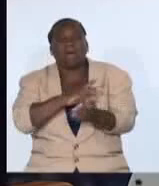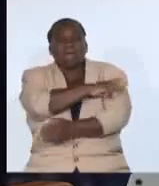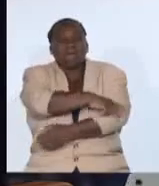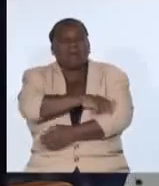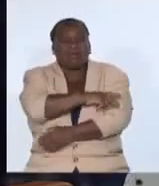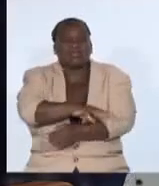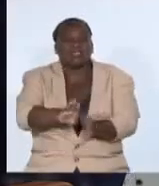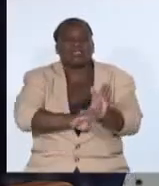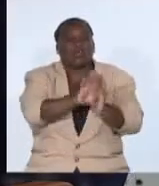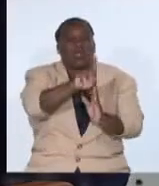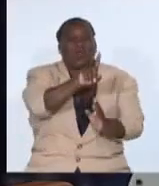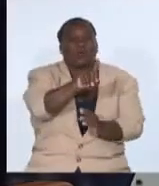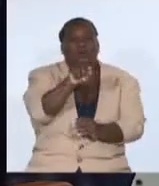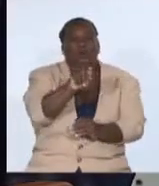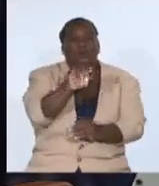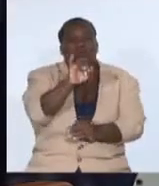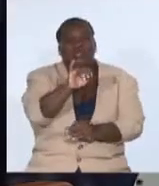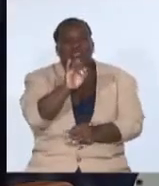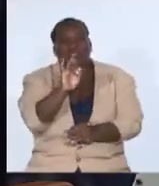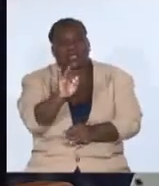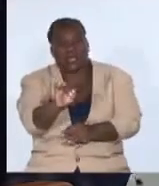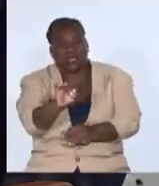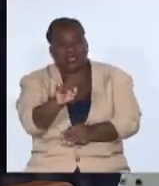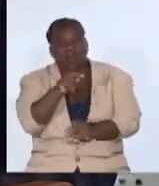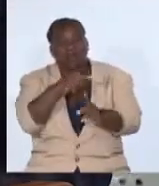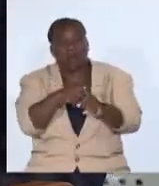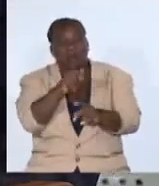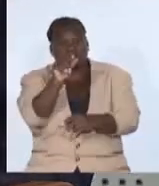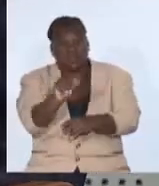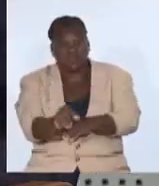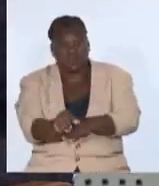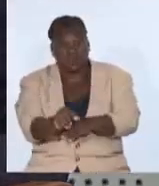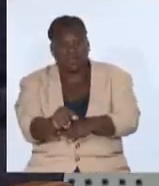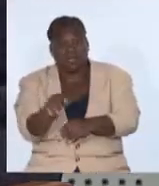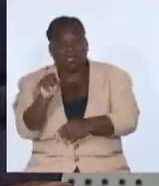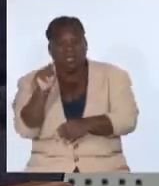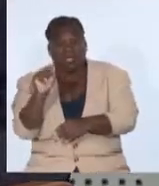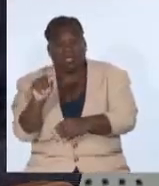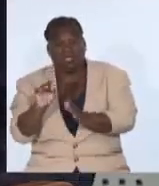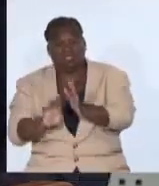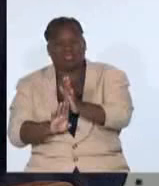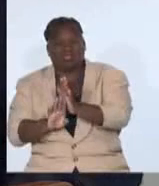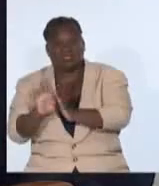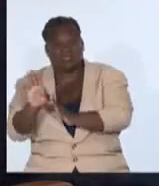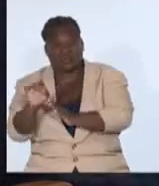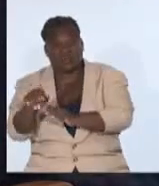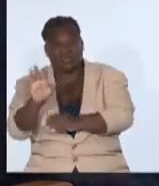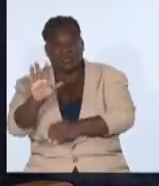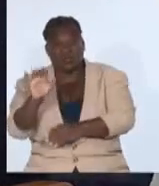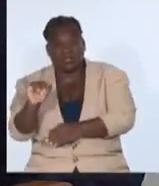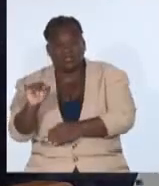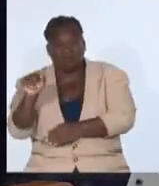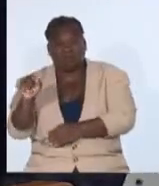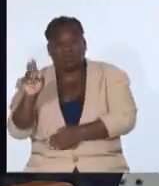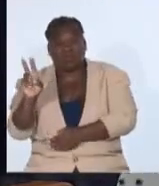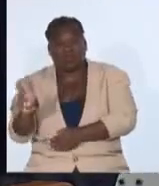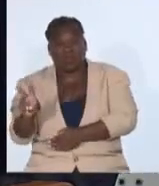67,9 por persona al año y en desarrollo 56,2